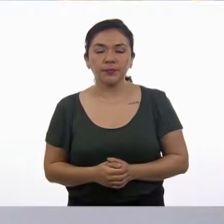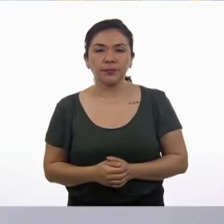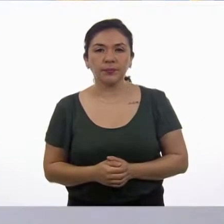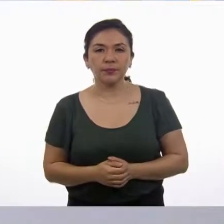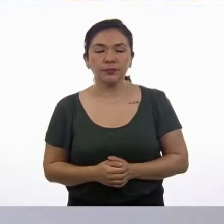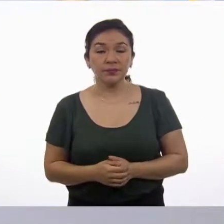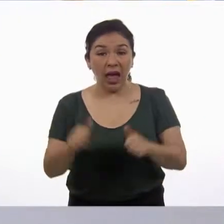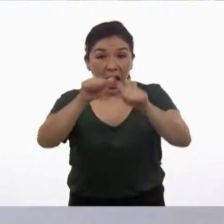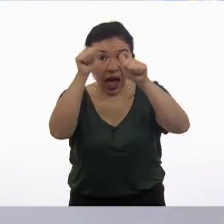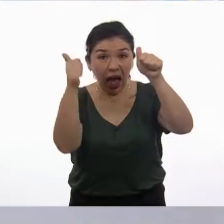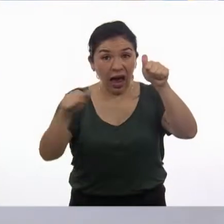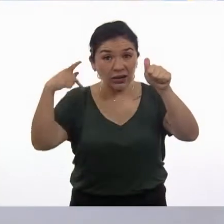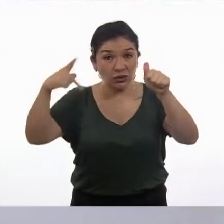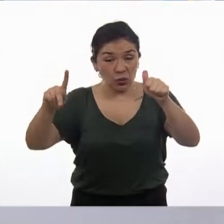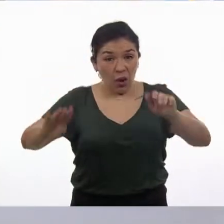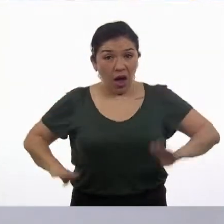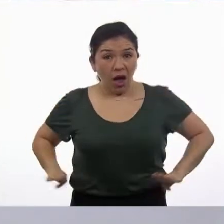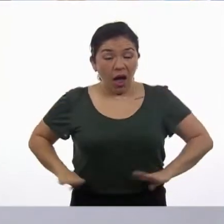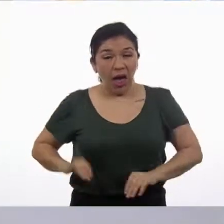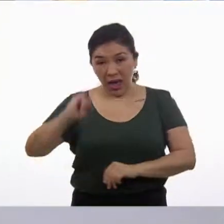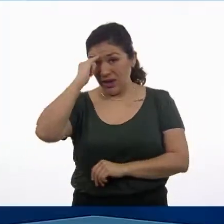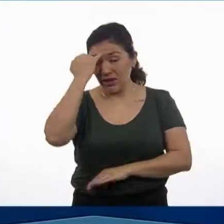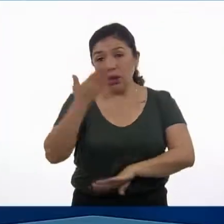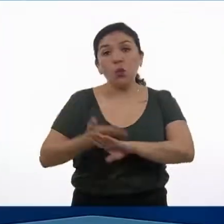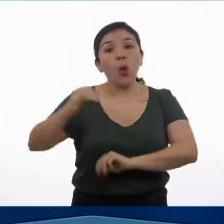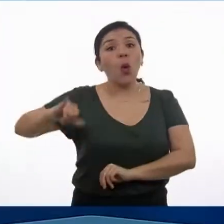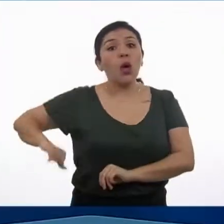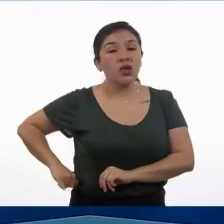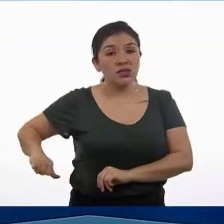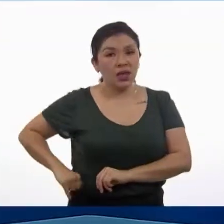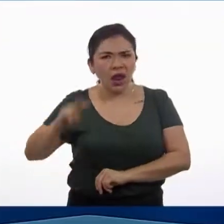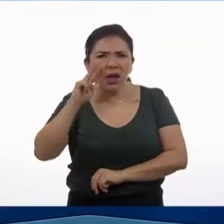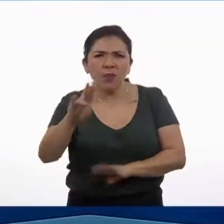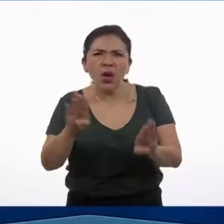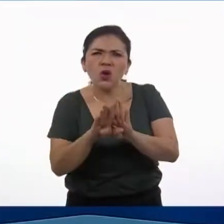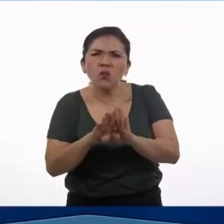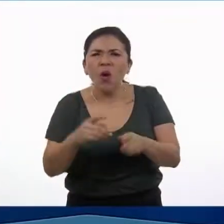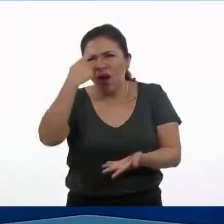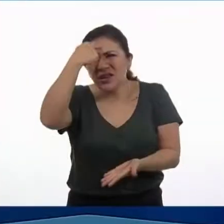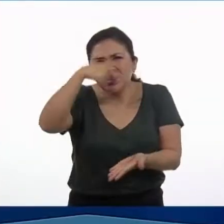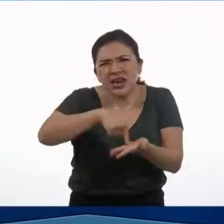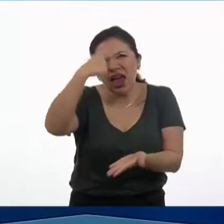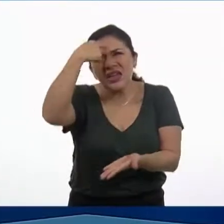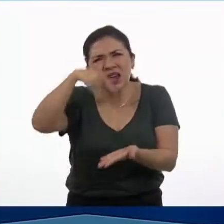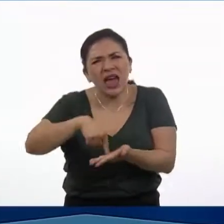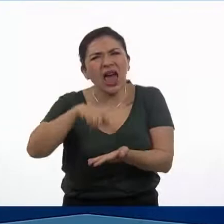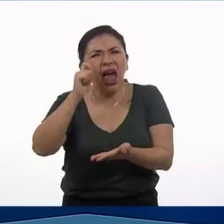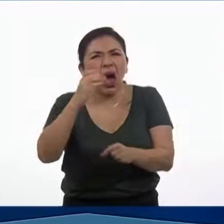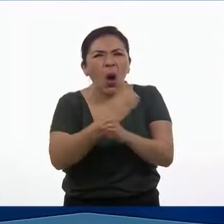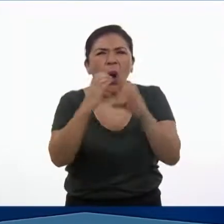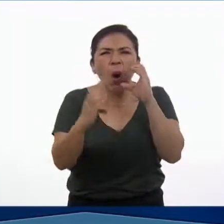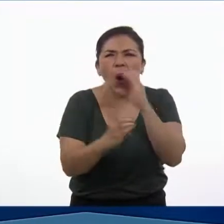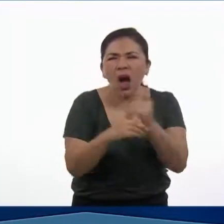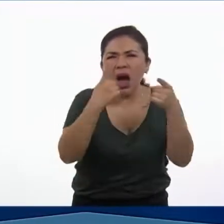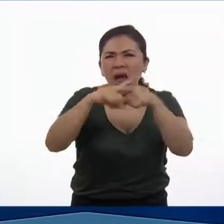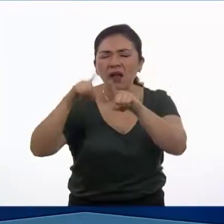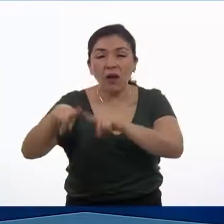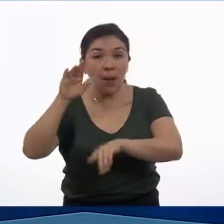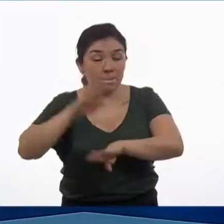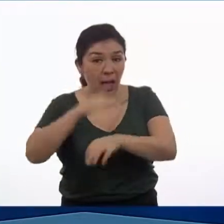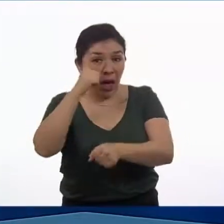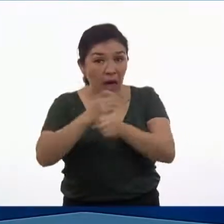El arte de la India es muy interesante, sobre todo su relación con el misticismo. Una de las artes más extendidas por el